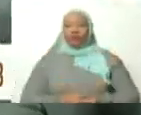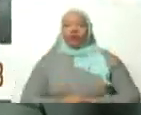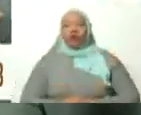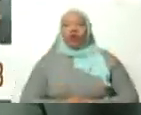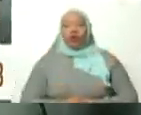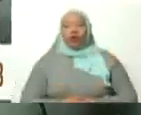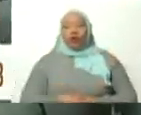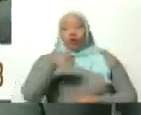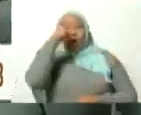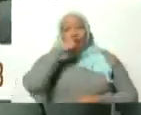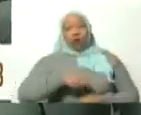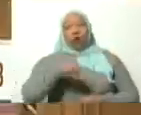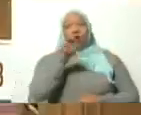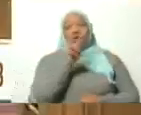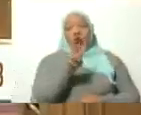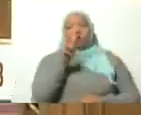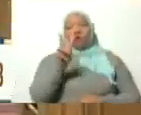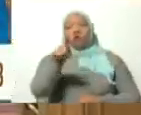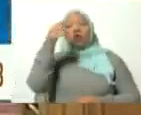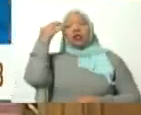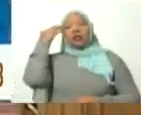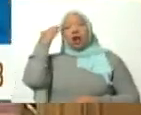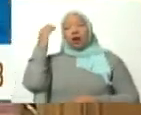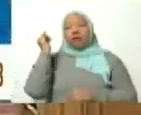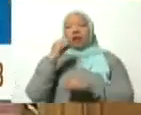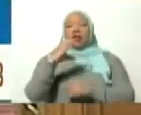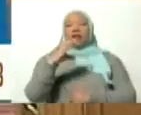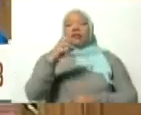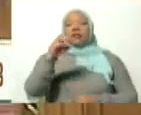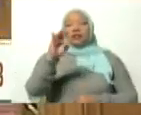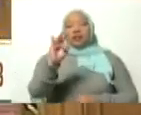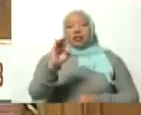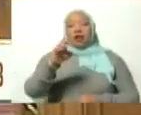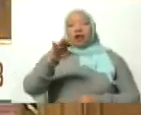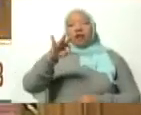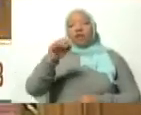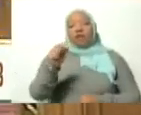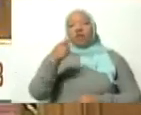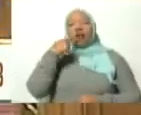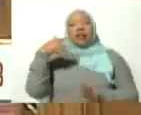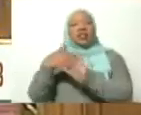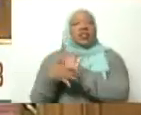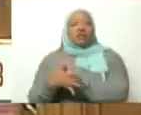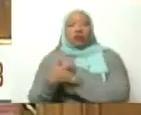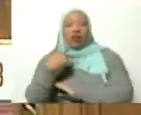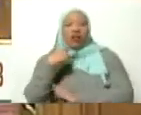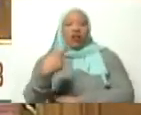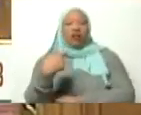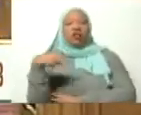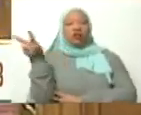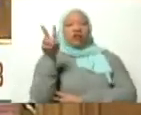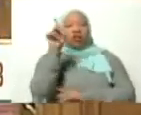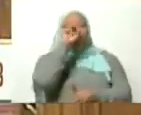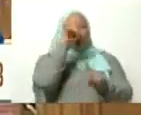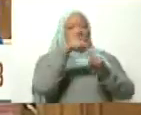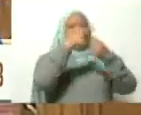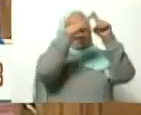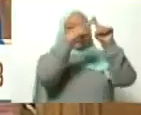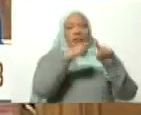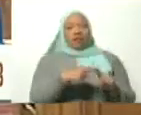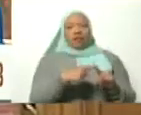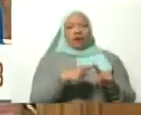Para el año 2022, ustedes saben que la CEPAL había proyectado para Venezuela uno de los mayores